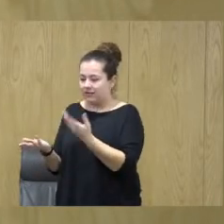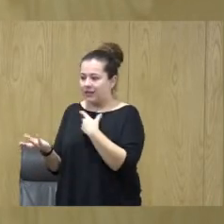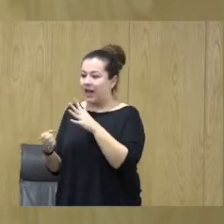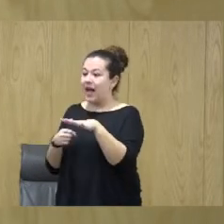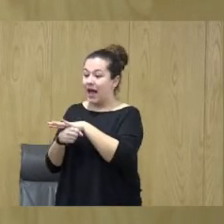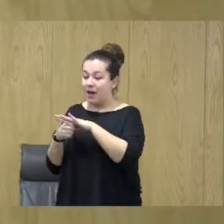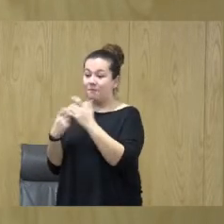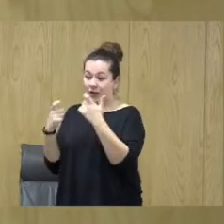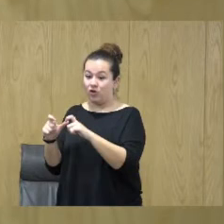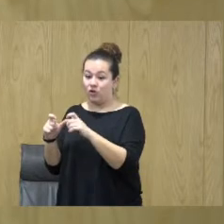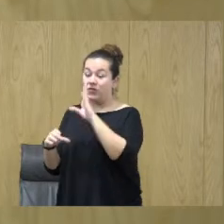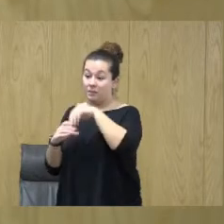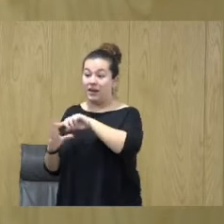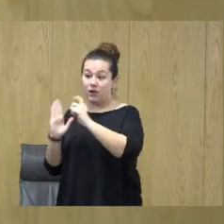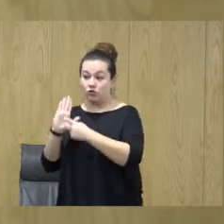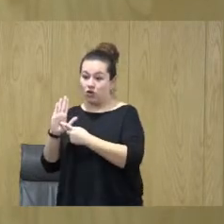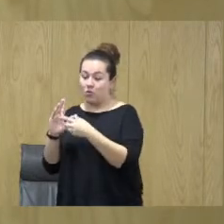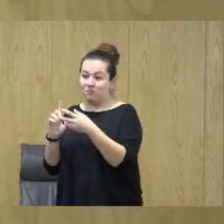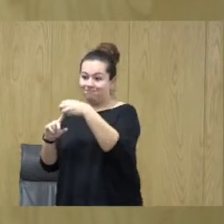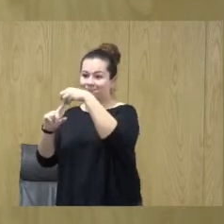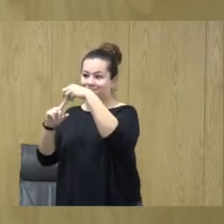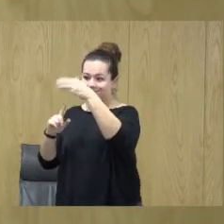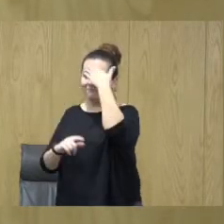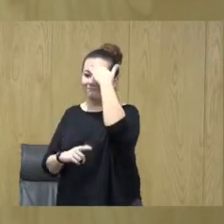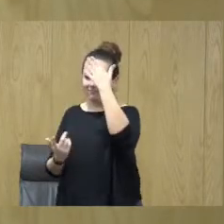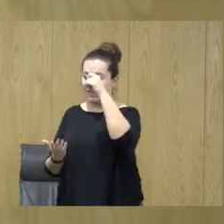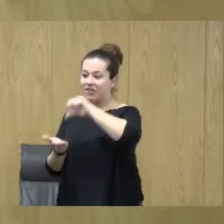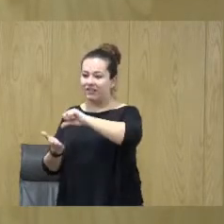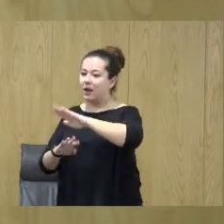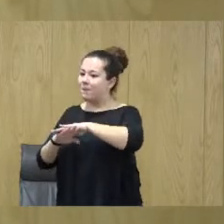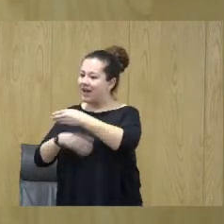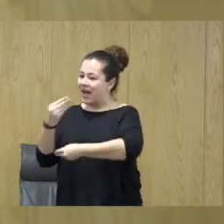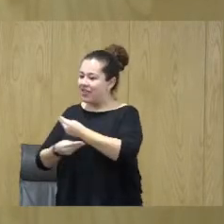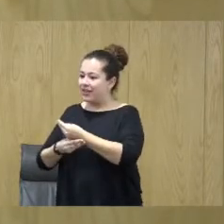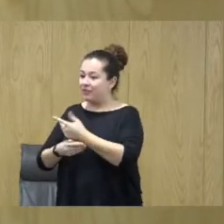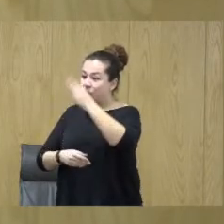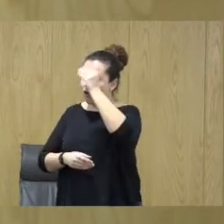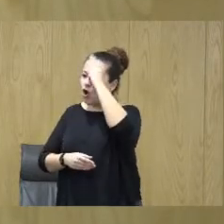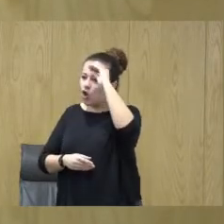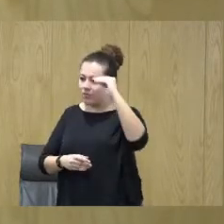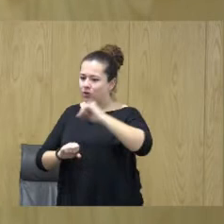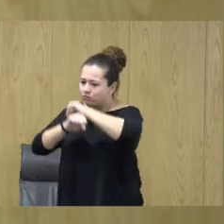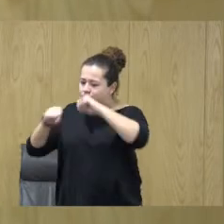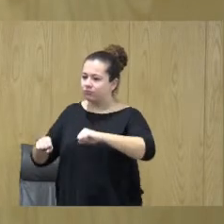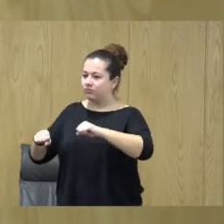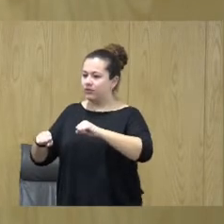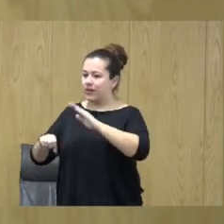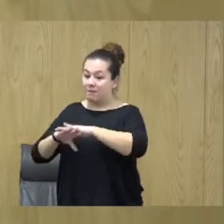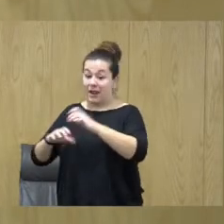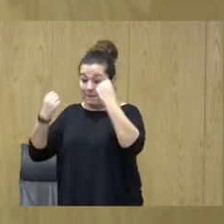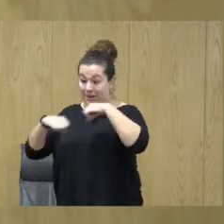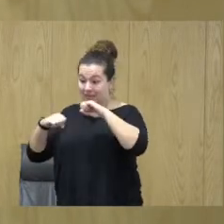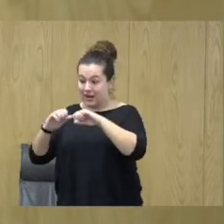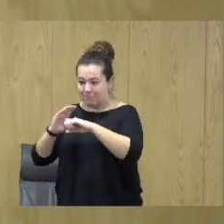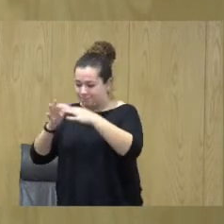de plena inclusión tiene un elemento central para hacer sólido nuestro conocimiento y legítima nuestra práctica.